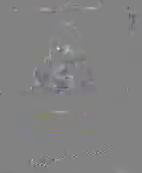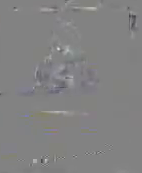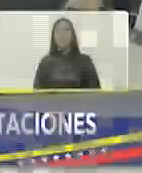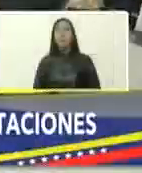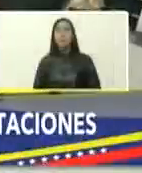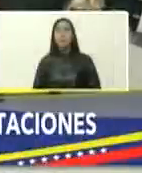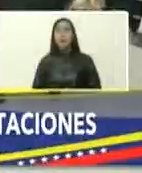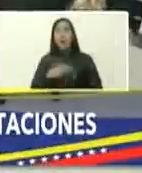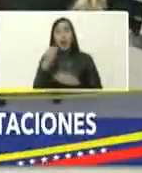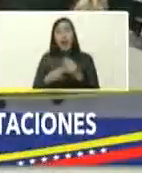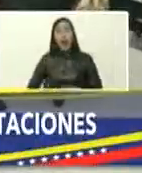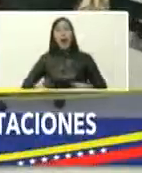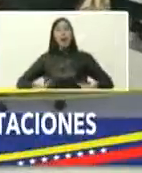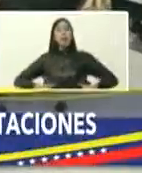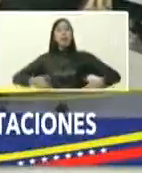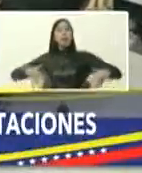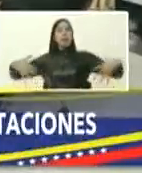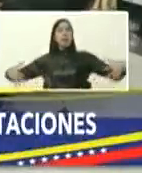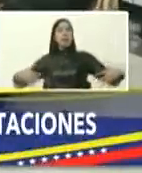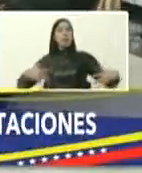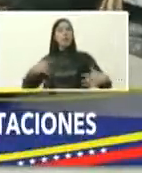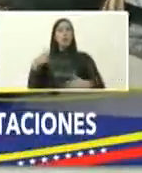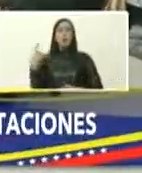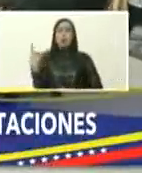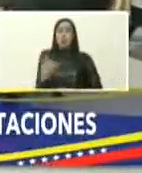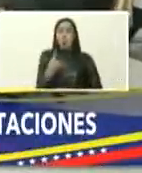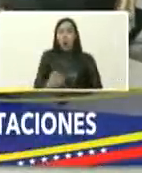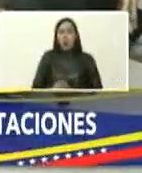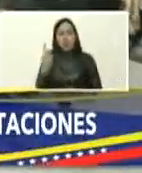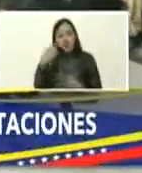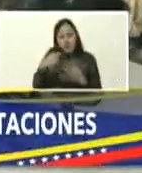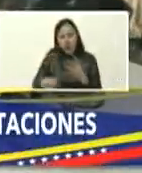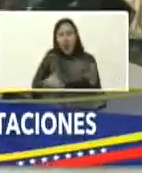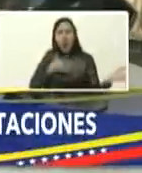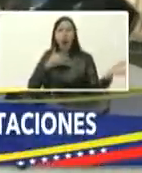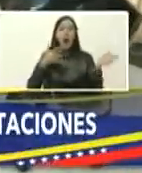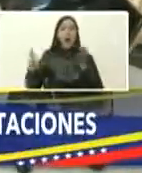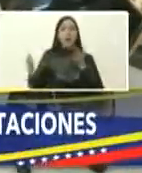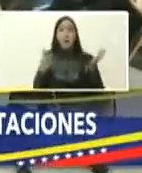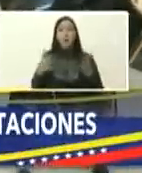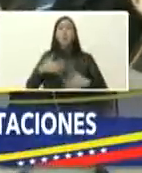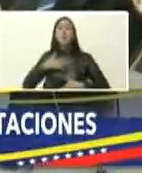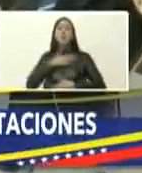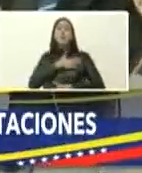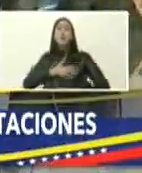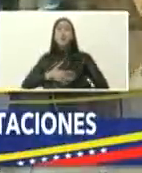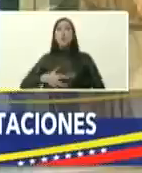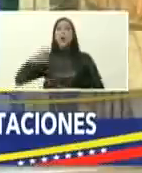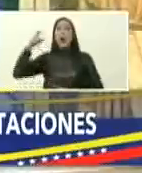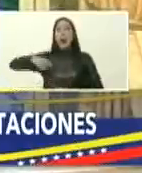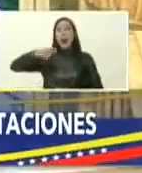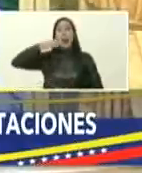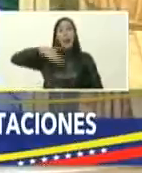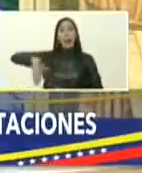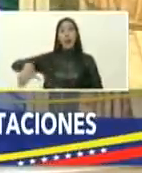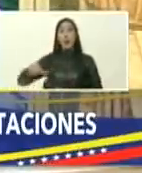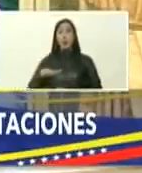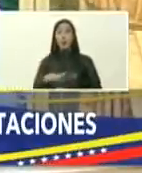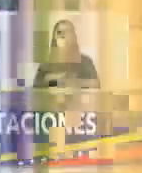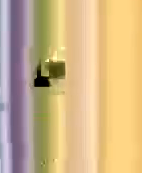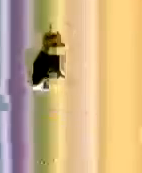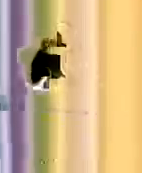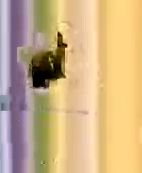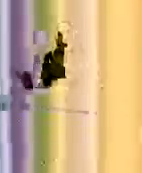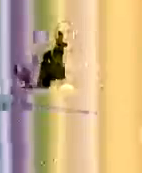que genere riquezas, no solo que genere bienes y servicios para satisfacer las necesidades de un país, sino que